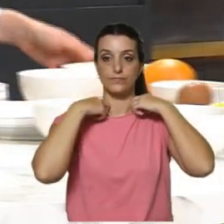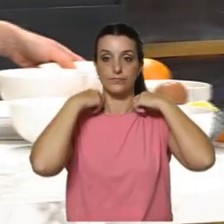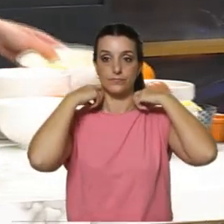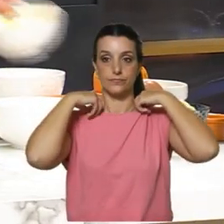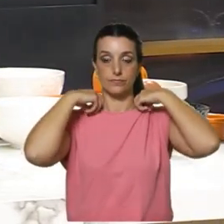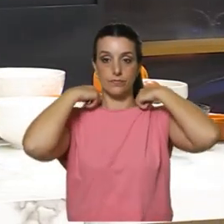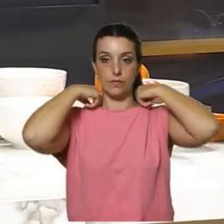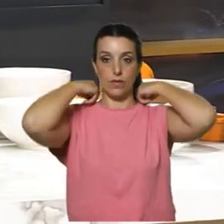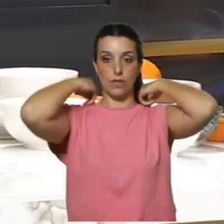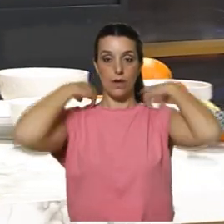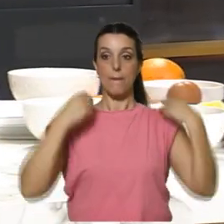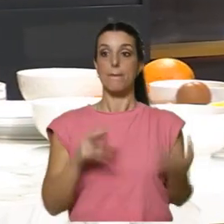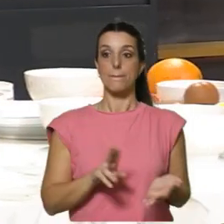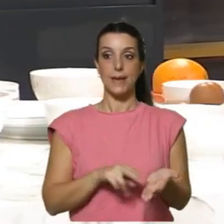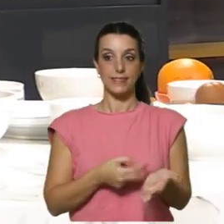Tengo la manteca.